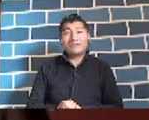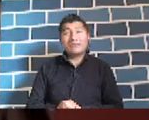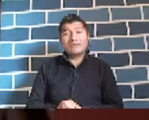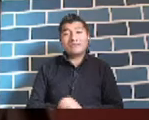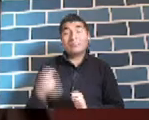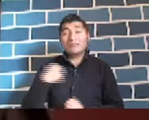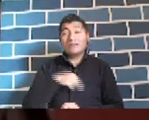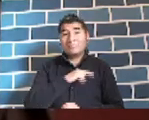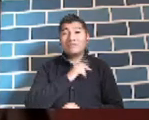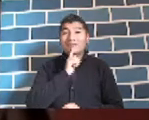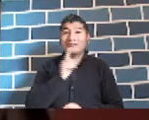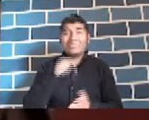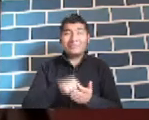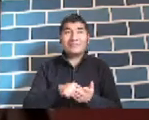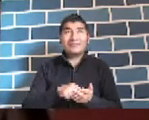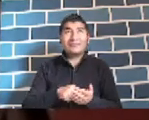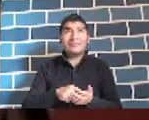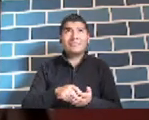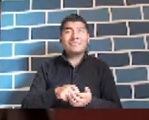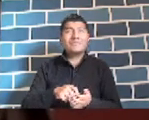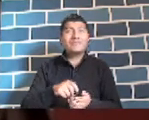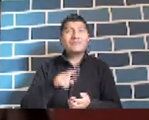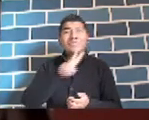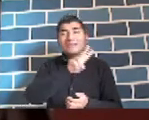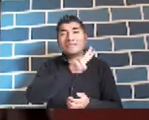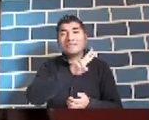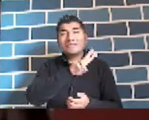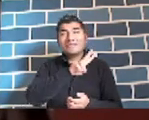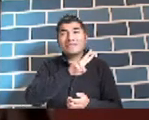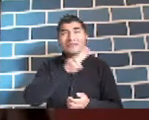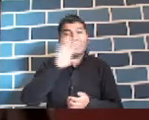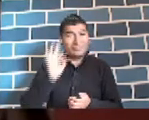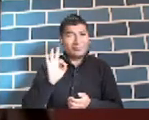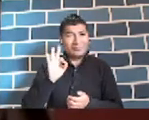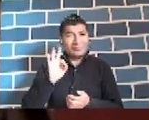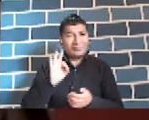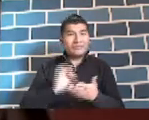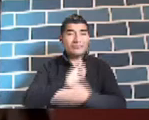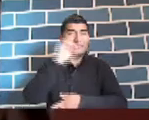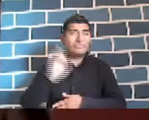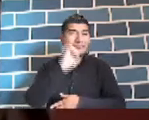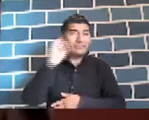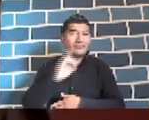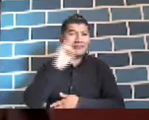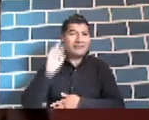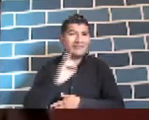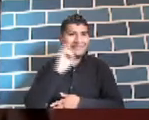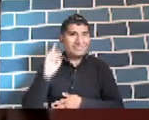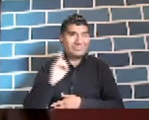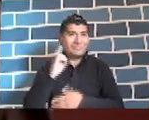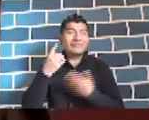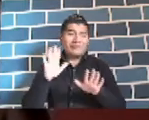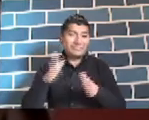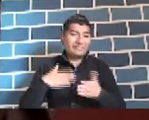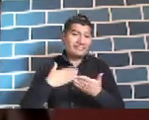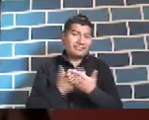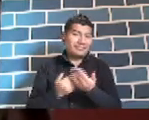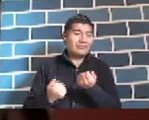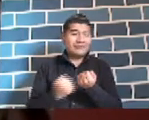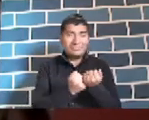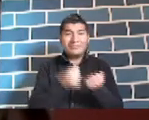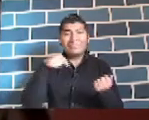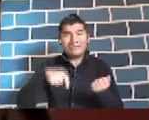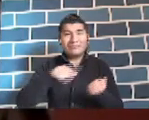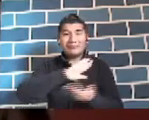estamos en este vigésimo segundo domingo del tiempo ordinario nos solidarizamos desde aquí con